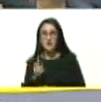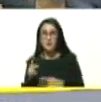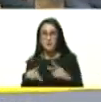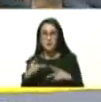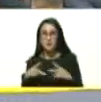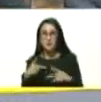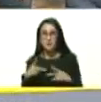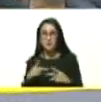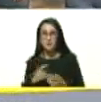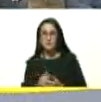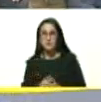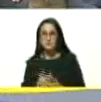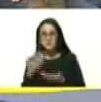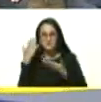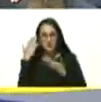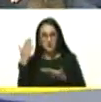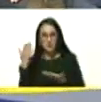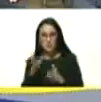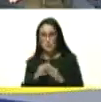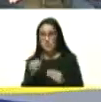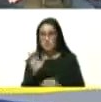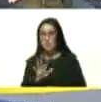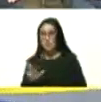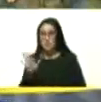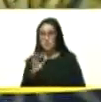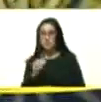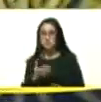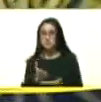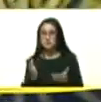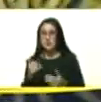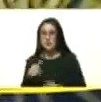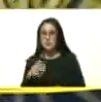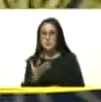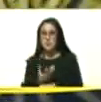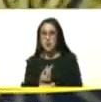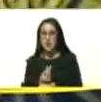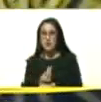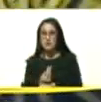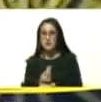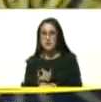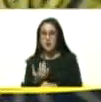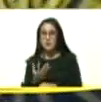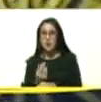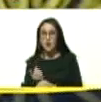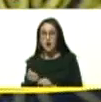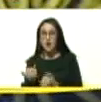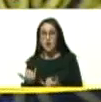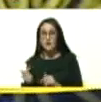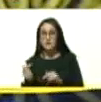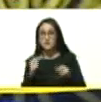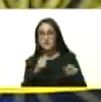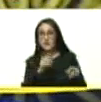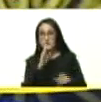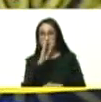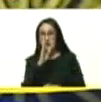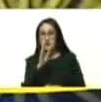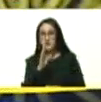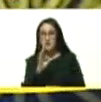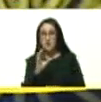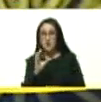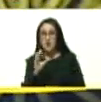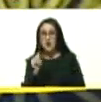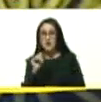productiva. Mis saludos pues a todas y a todos allá en Monaga. Y de Monaga nos vamos directo a